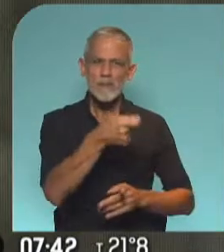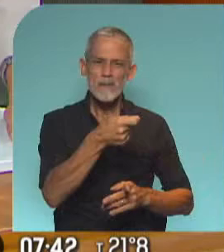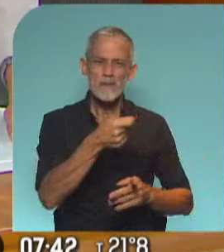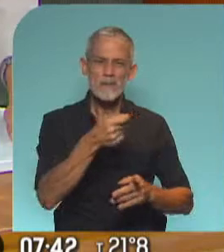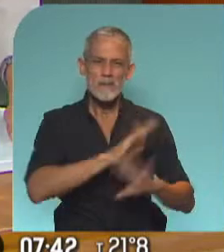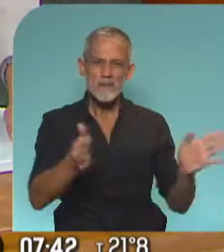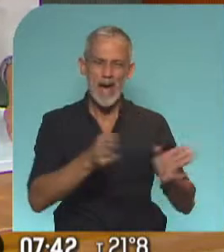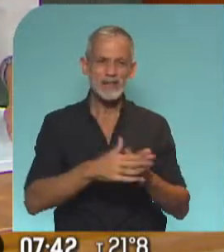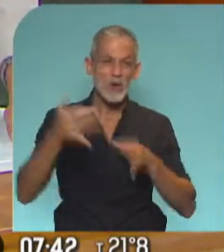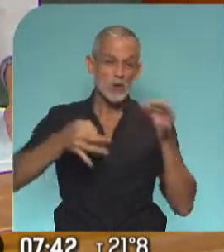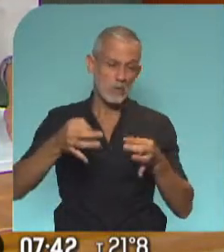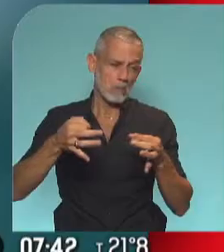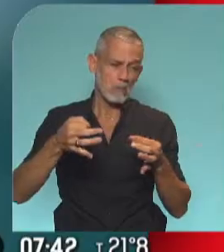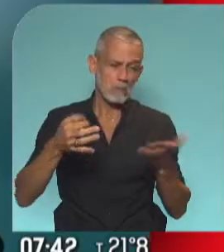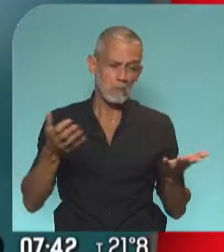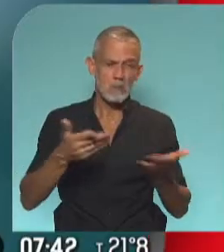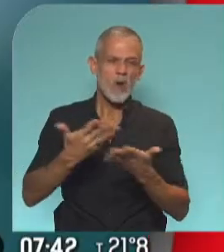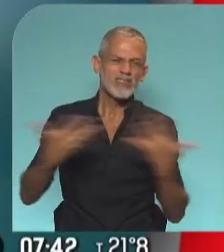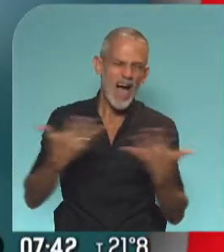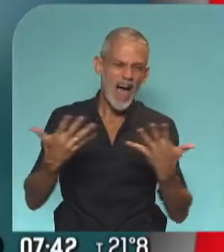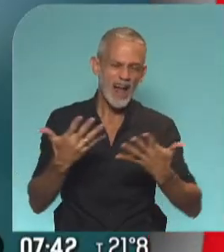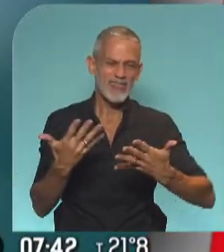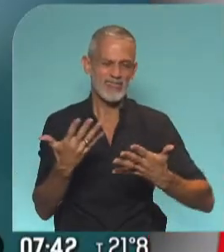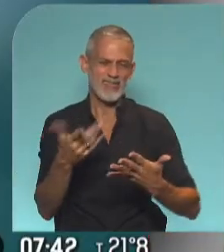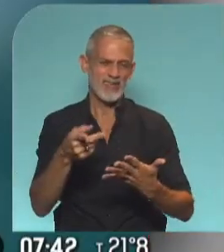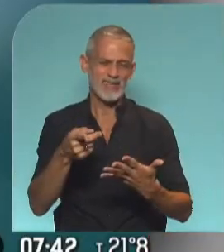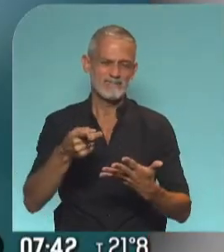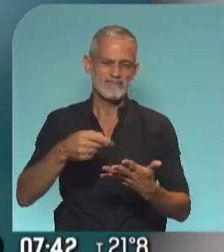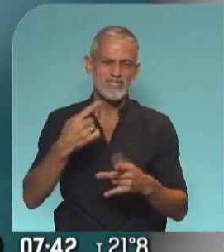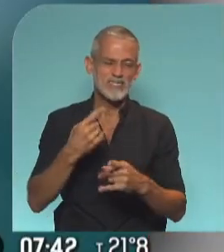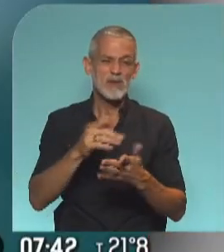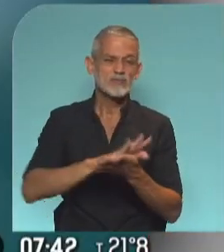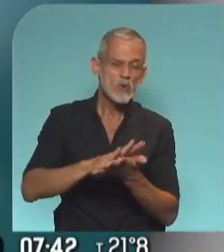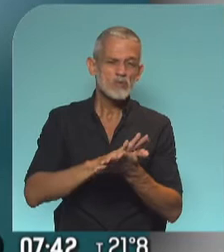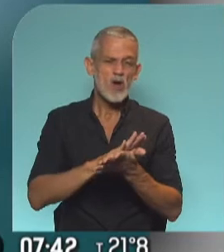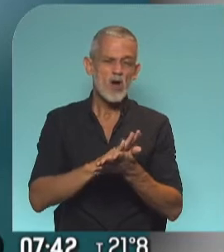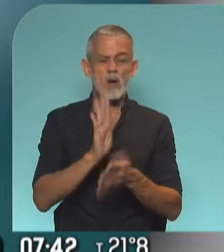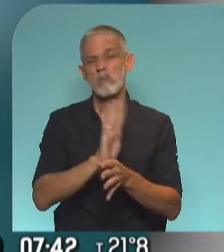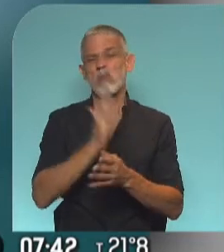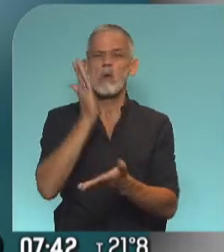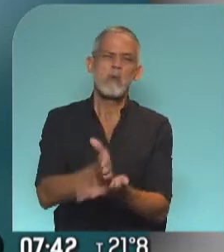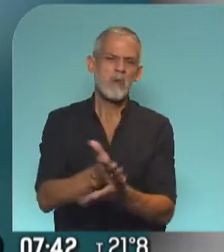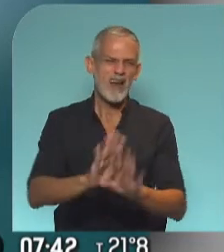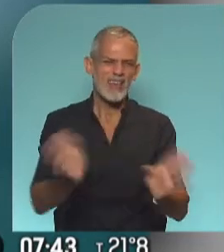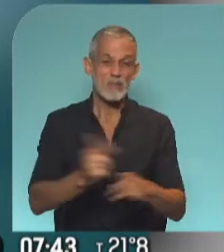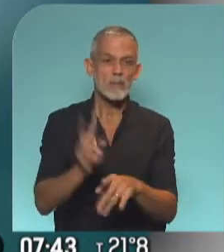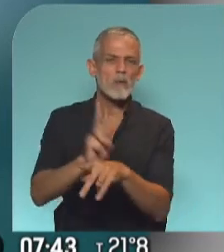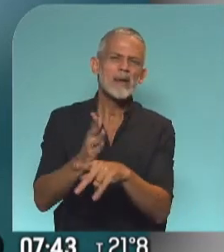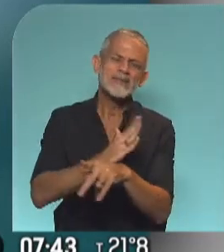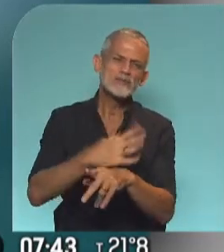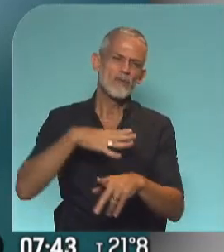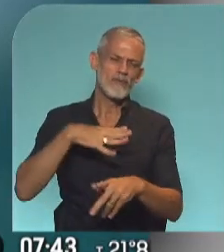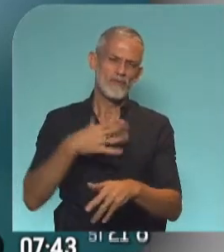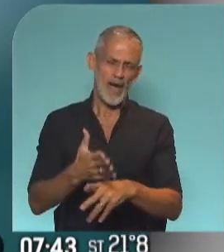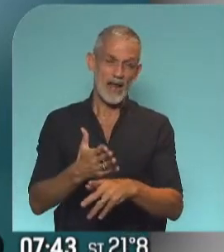ineficaz, Silvi, que no aparece, que aparece tarde y que lo hace siempre con una respuesta punitiva, pero que no puede prevenir. Una justicia